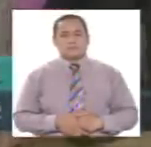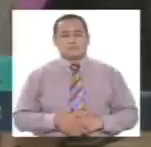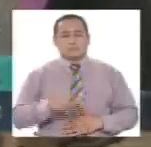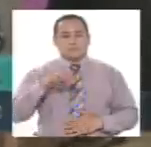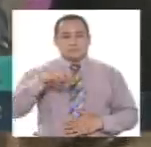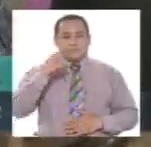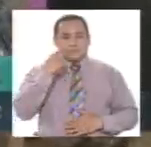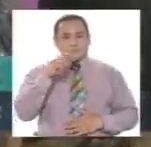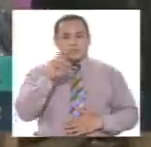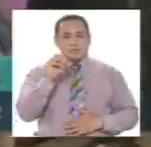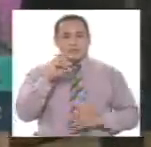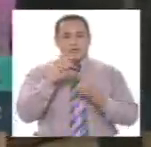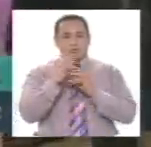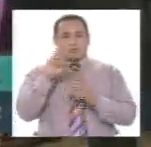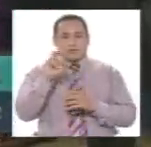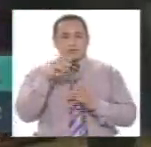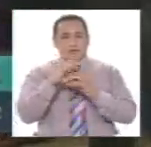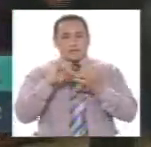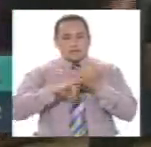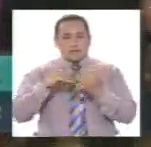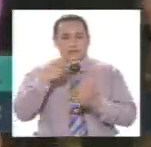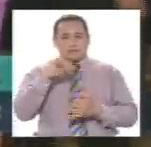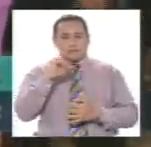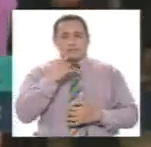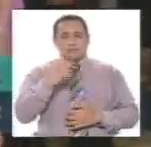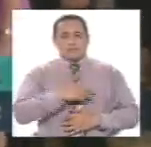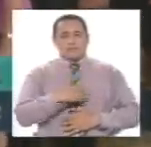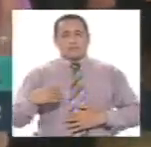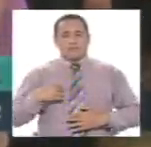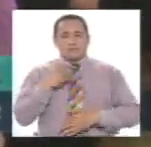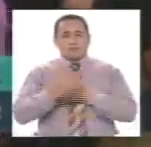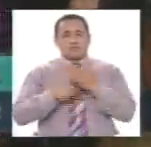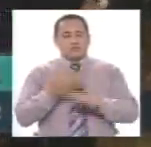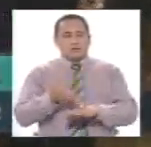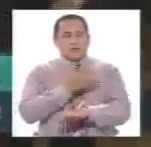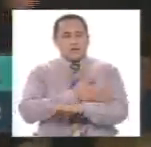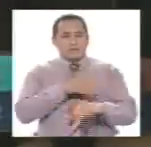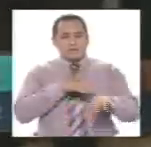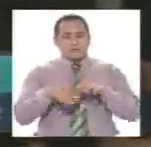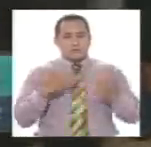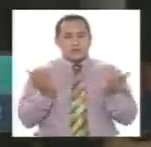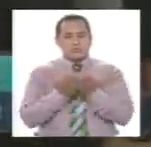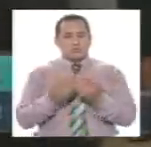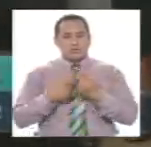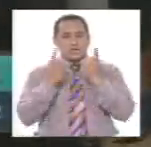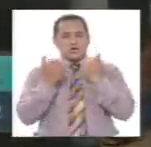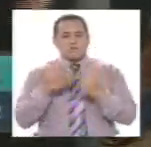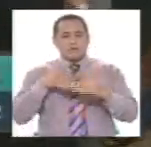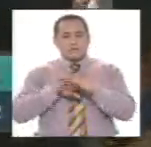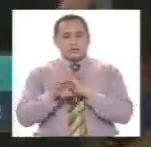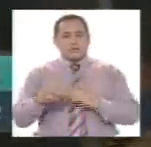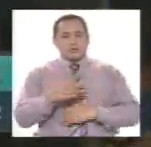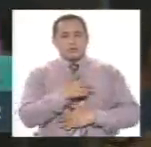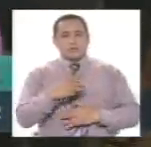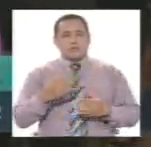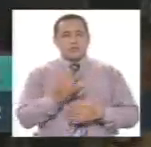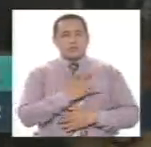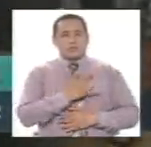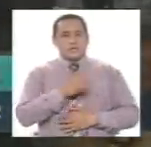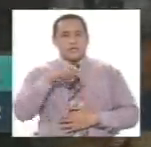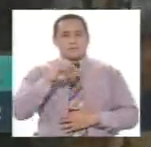Piero Ghezzi, el actual ministro de la Producción, realizó sus estudios de economía en la Universidad del Pacífico de